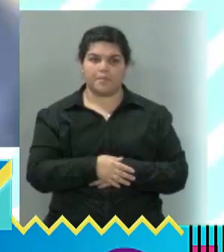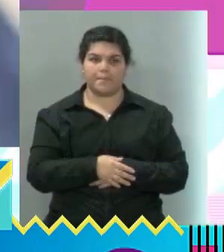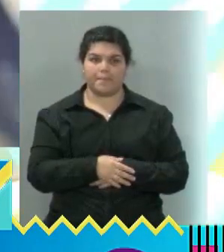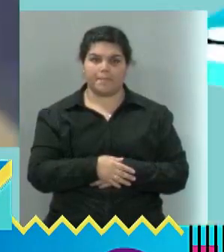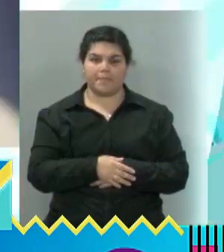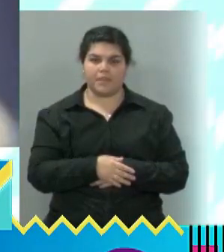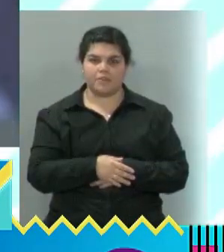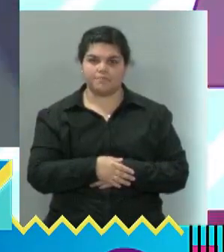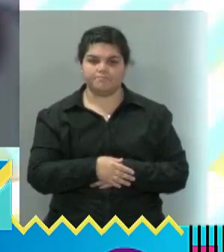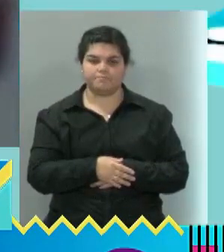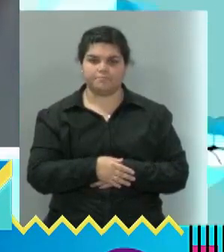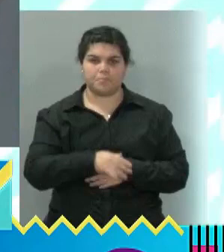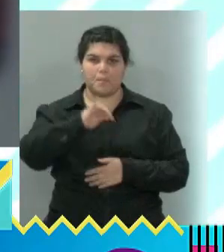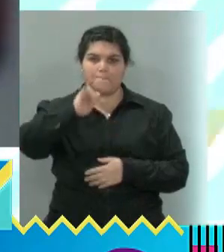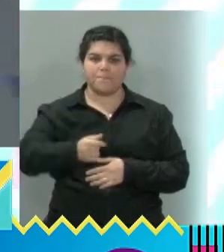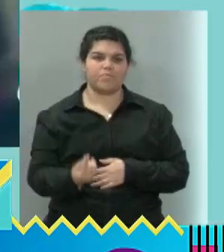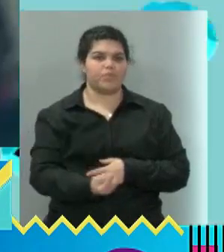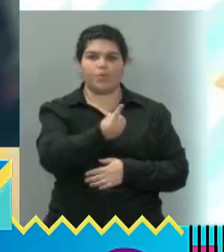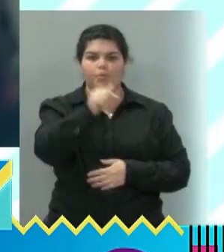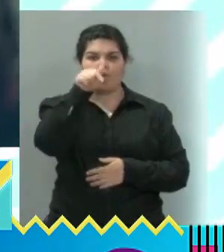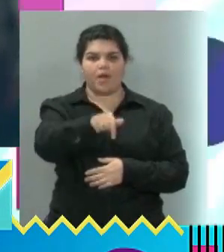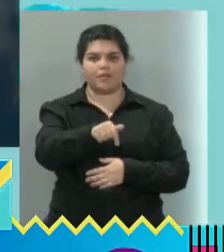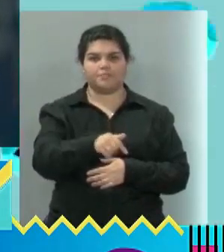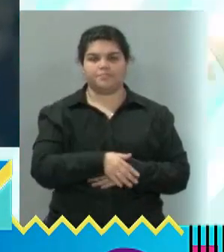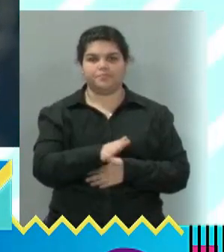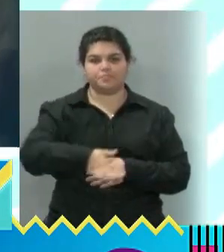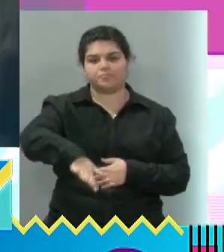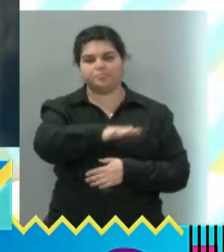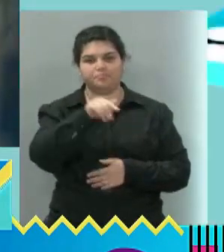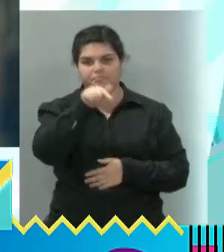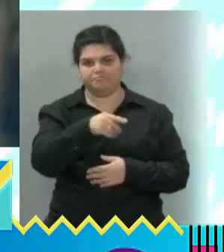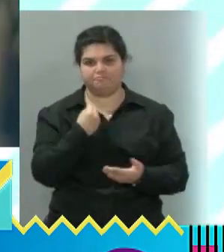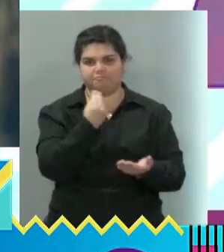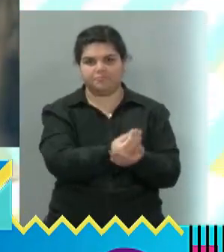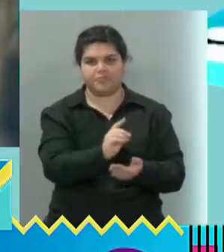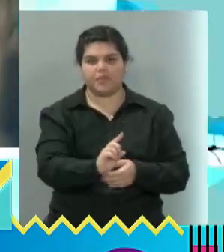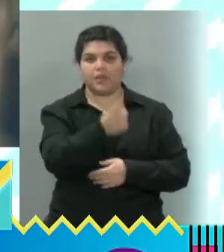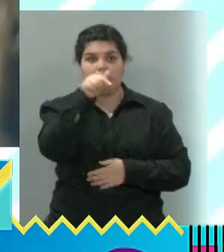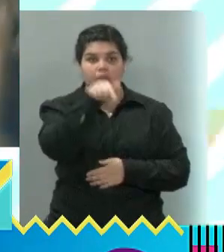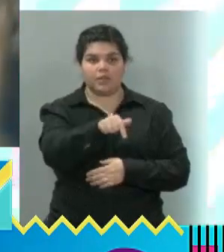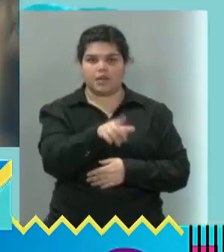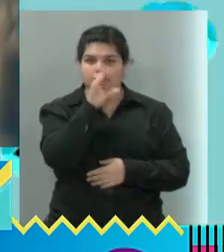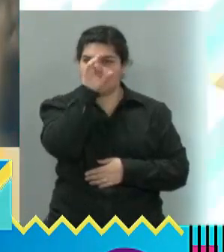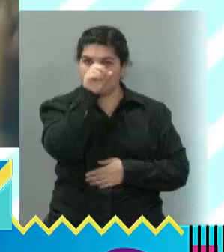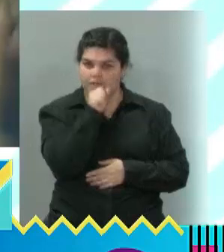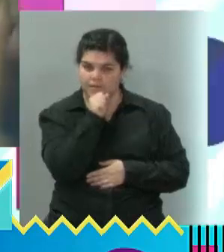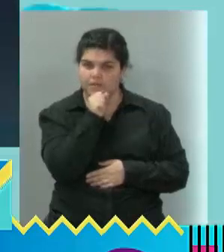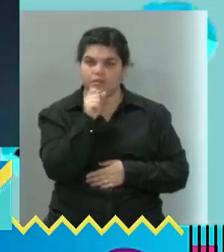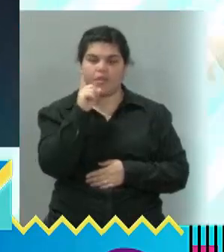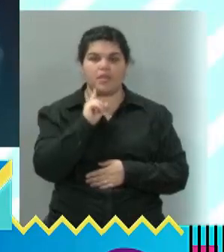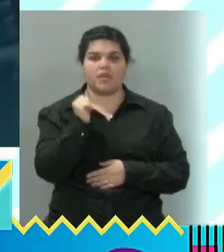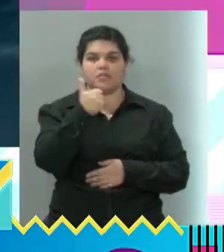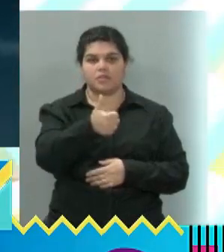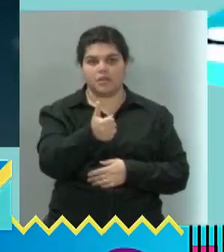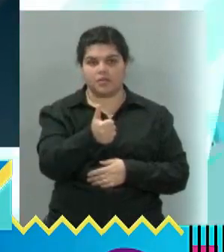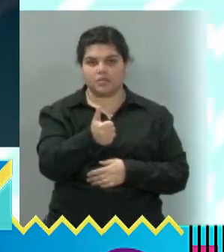instaurar una monarquía incaica. Esto se da, este planteamiento, en una sesión secreta, el 6 de julio, 3